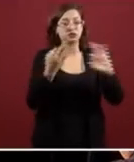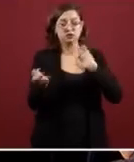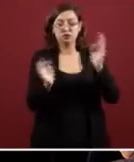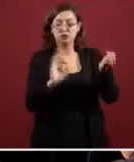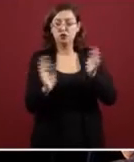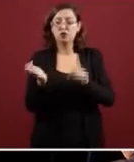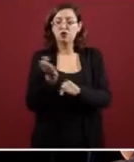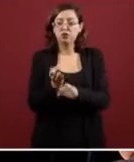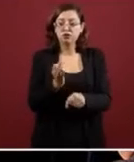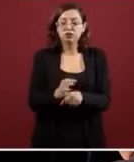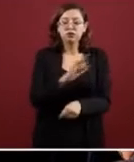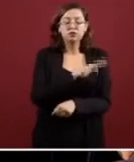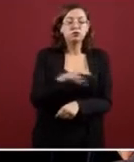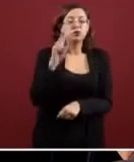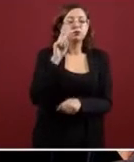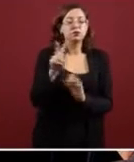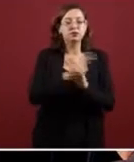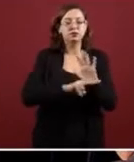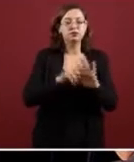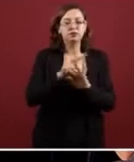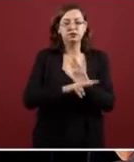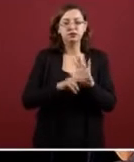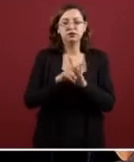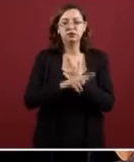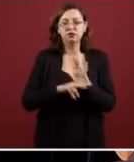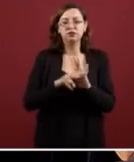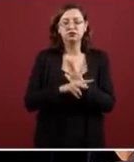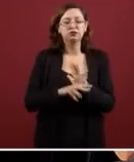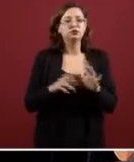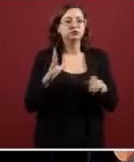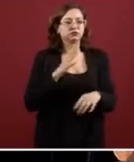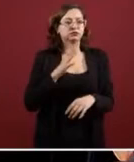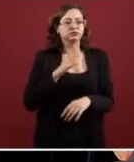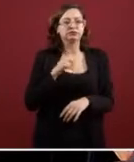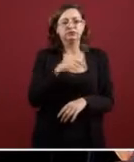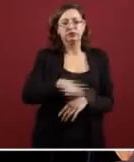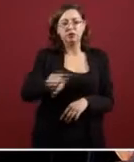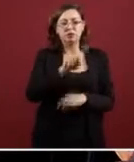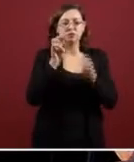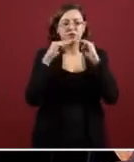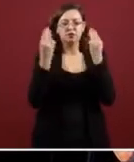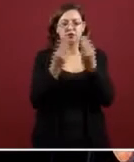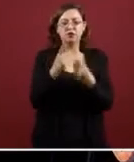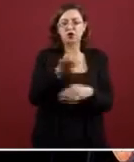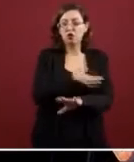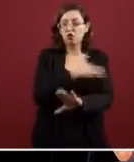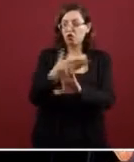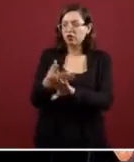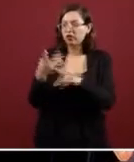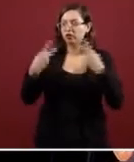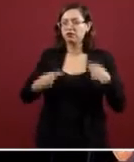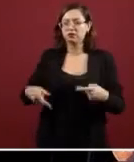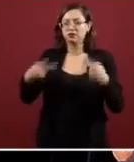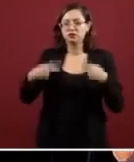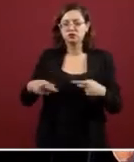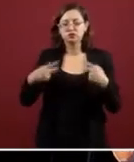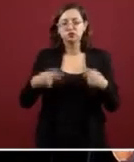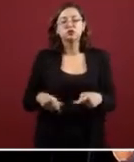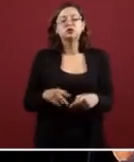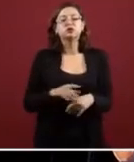videos donde se va a observar cuál es el comportamiento de los delincuentes hacia la ciudadanía. Entonces, a